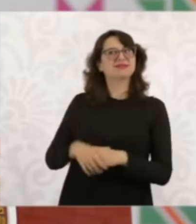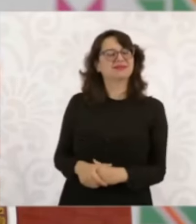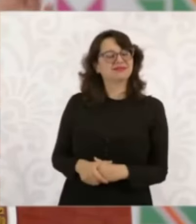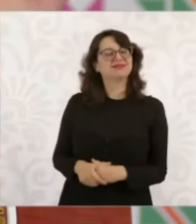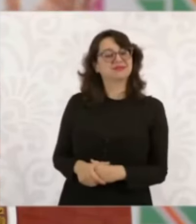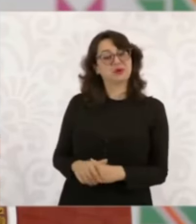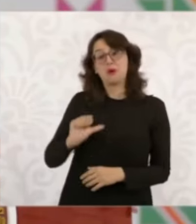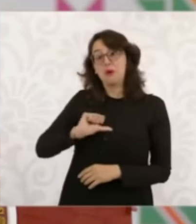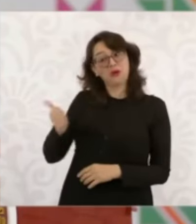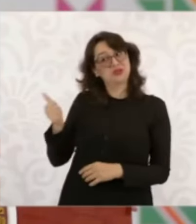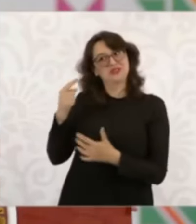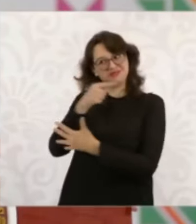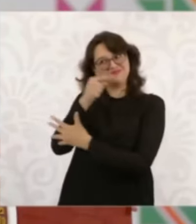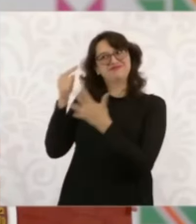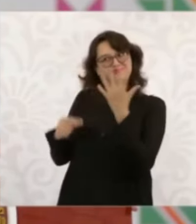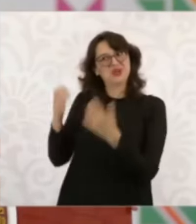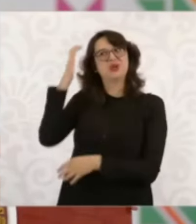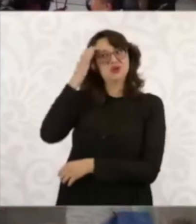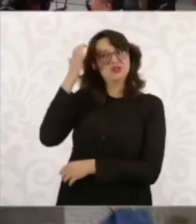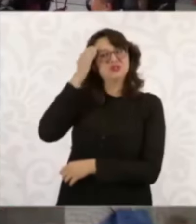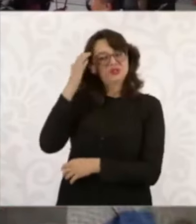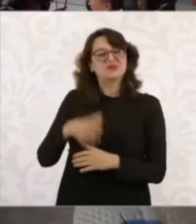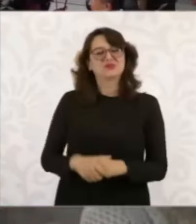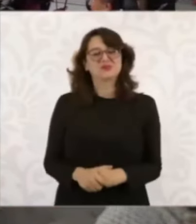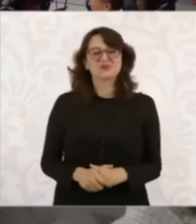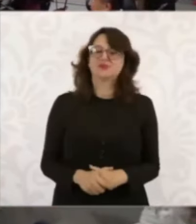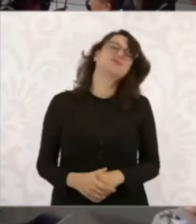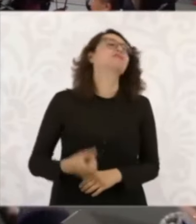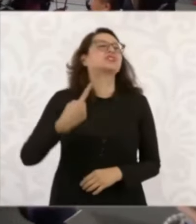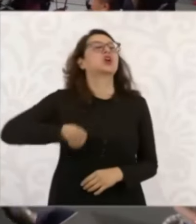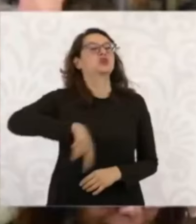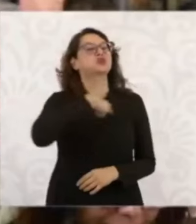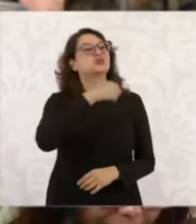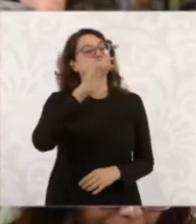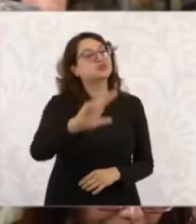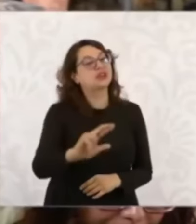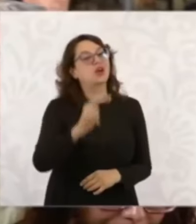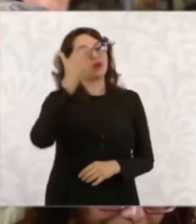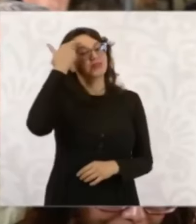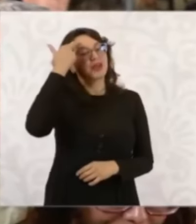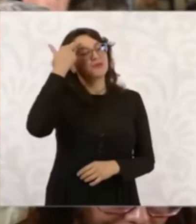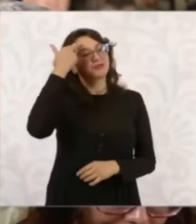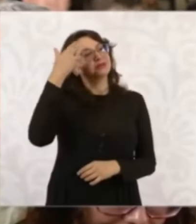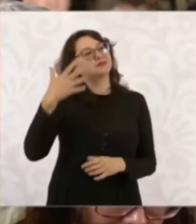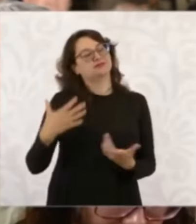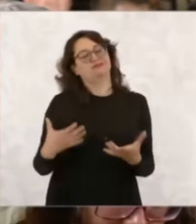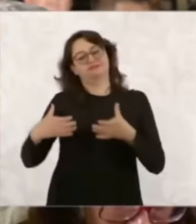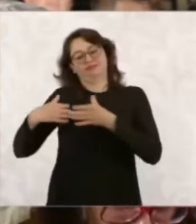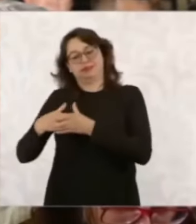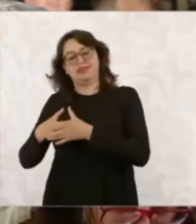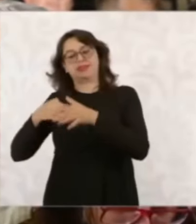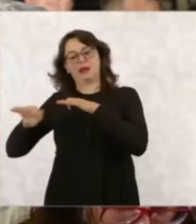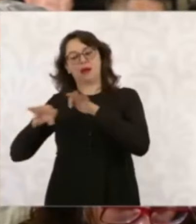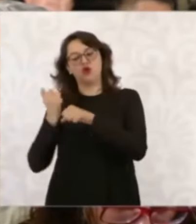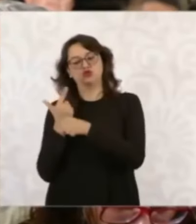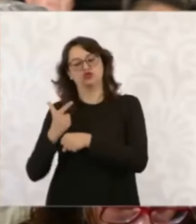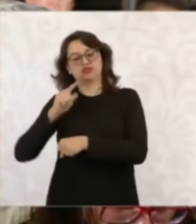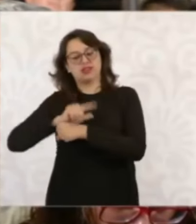y a muchos otros. Y la recordamos mucho desde el Cubo 1 de Trabajo